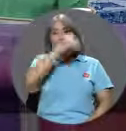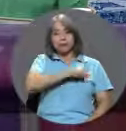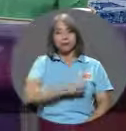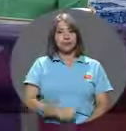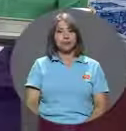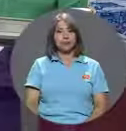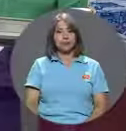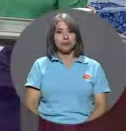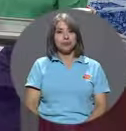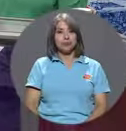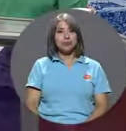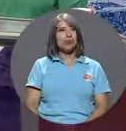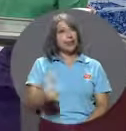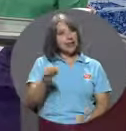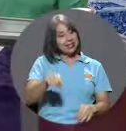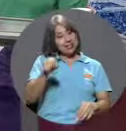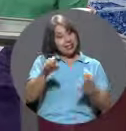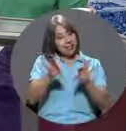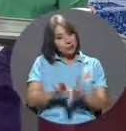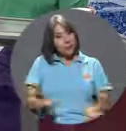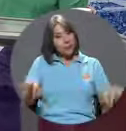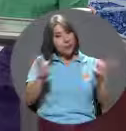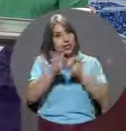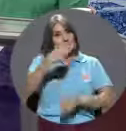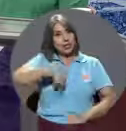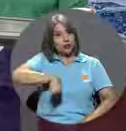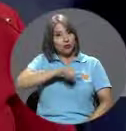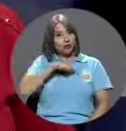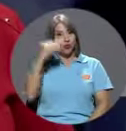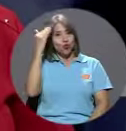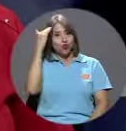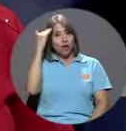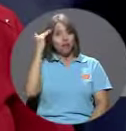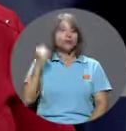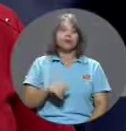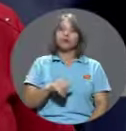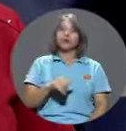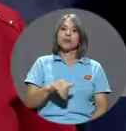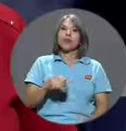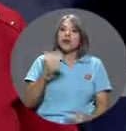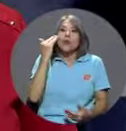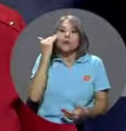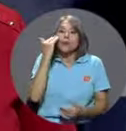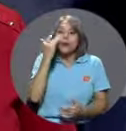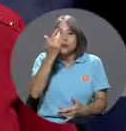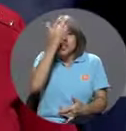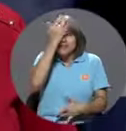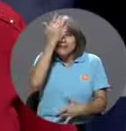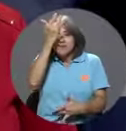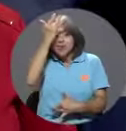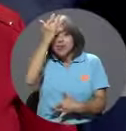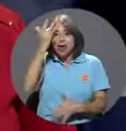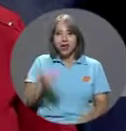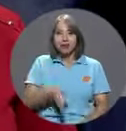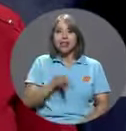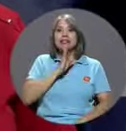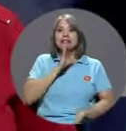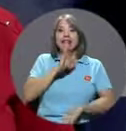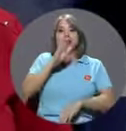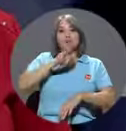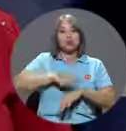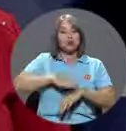No, es importante en realidad que también conozcamos, por eso la educación, decía yo, conocer las enfermedades. Claro. Se